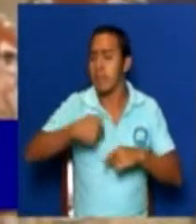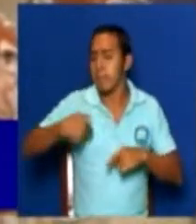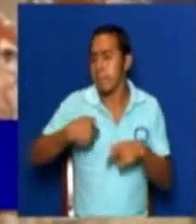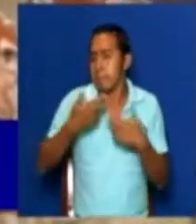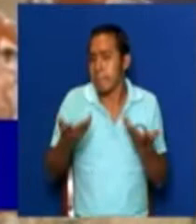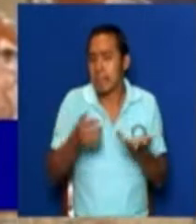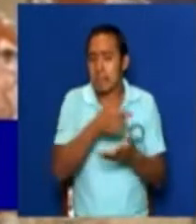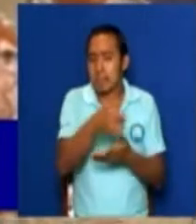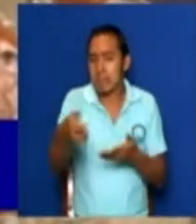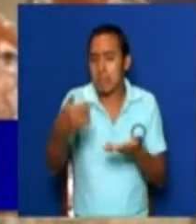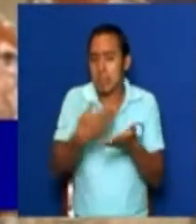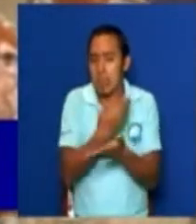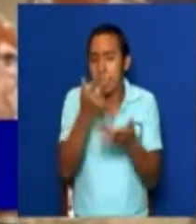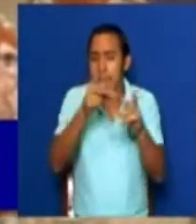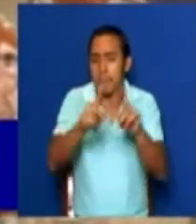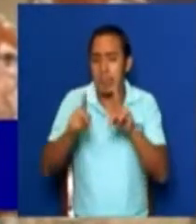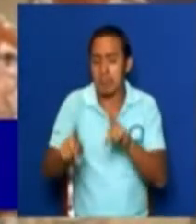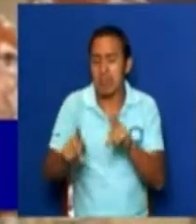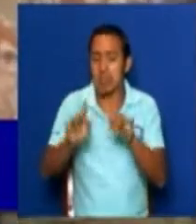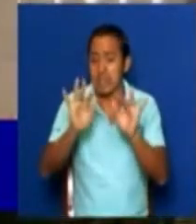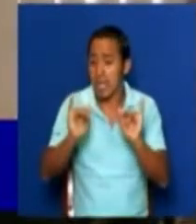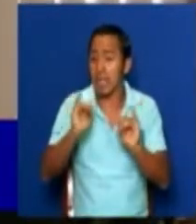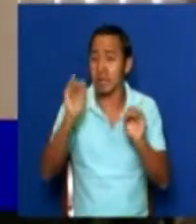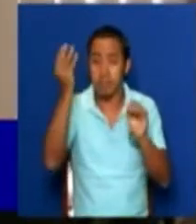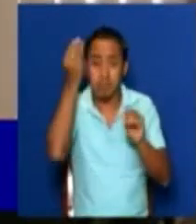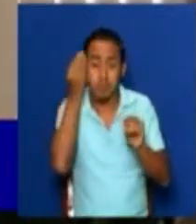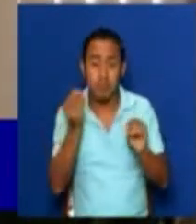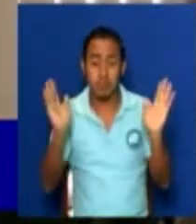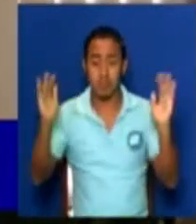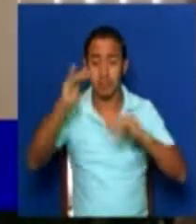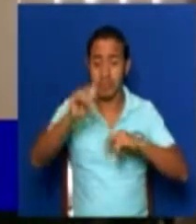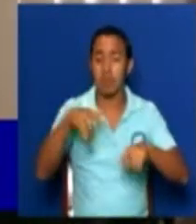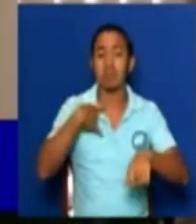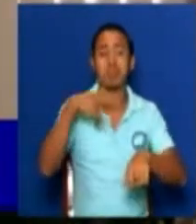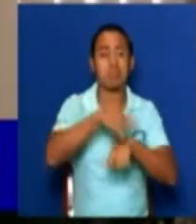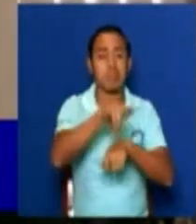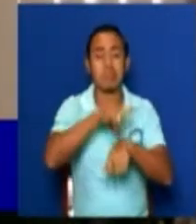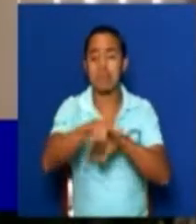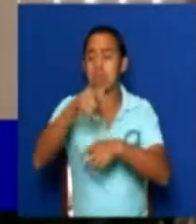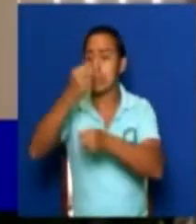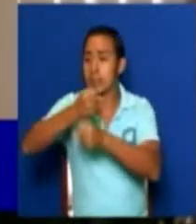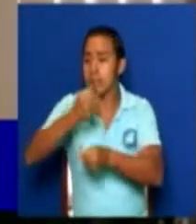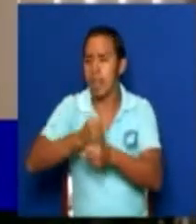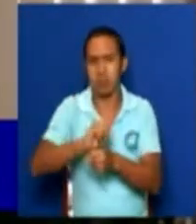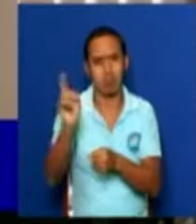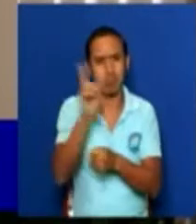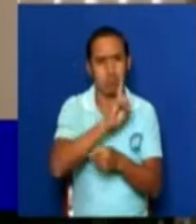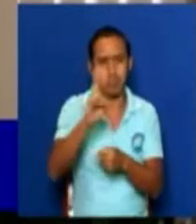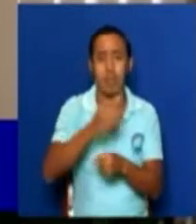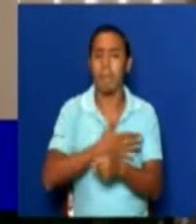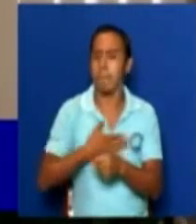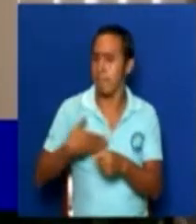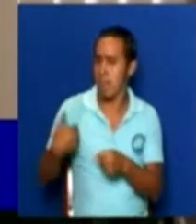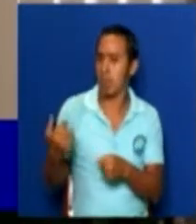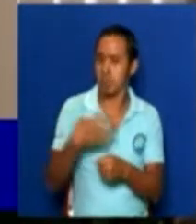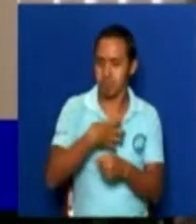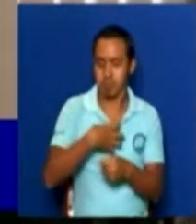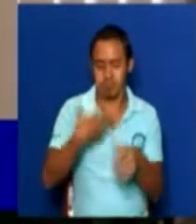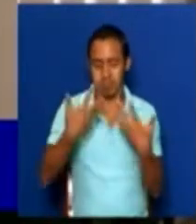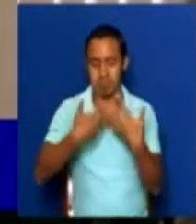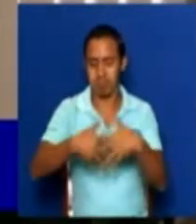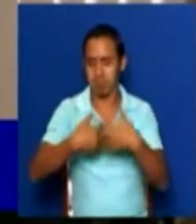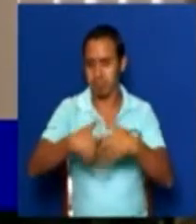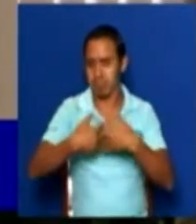los nuevos profesionales salgan no solamente pensando en buscar un trabajo, sino también en crear y desarrollar sus